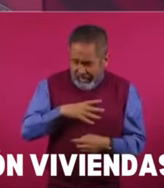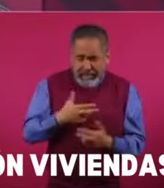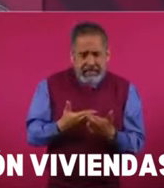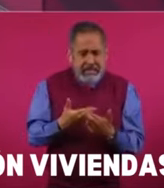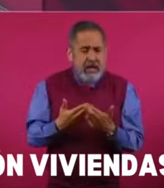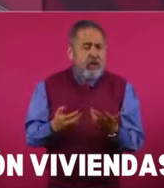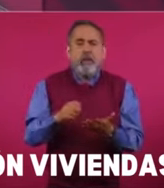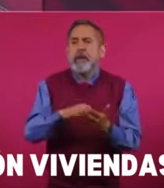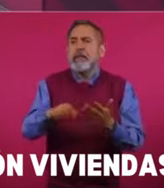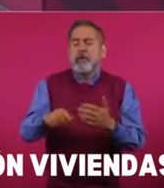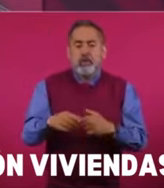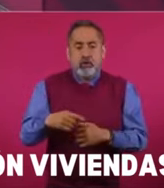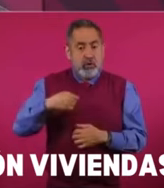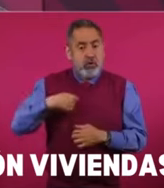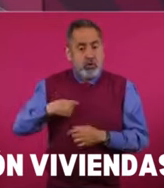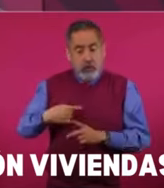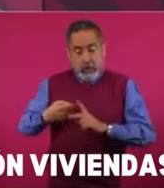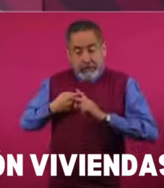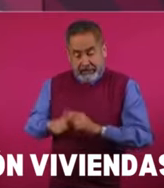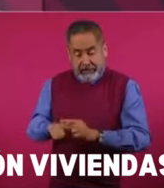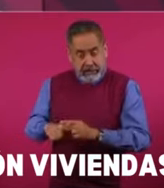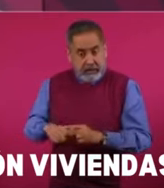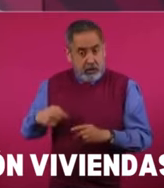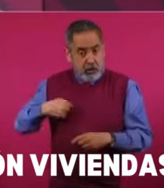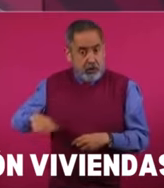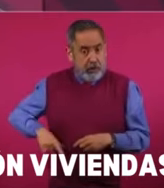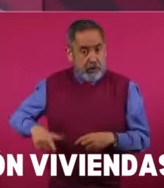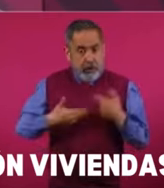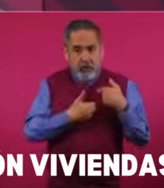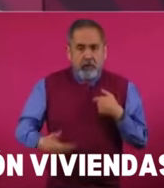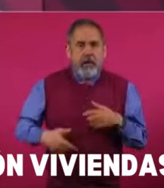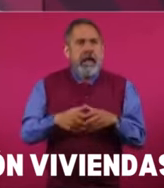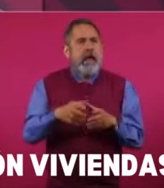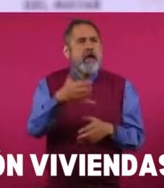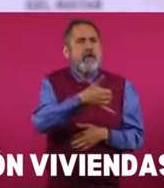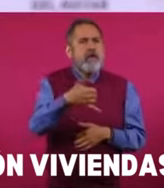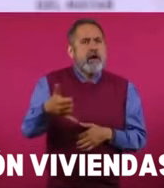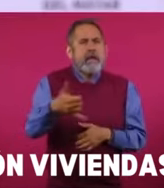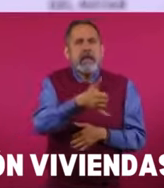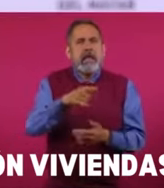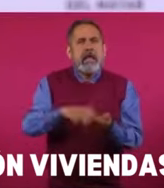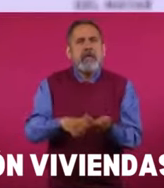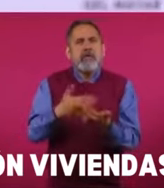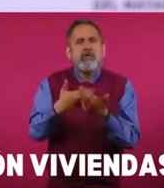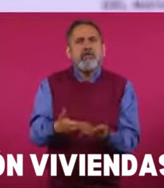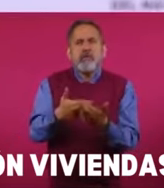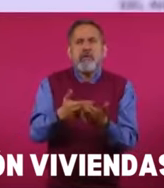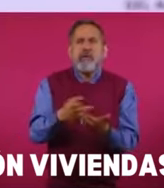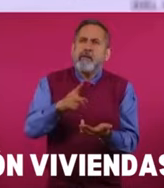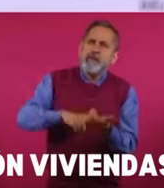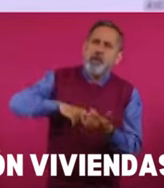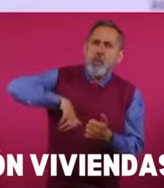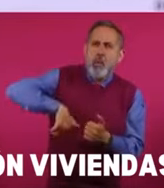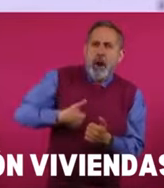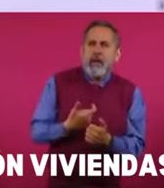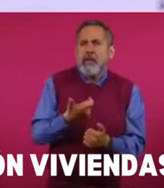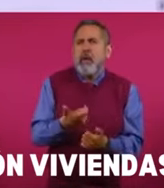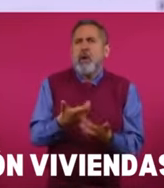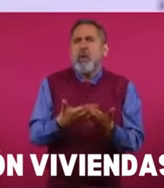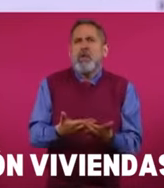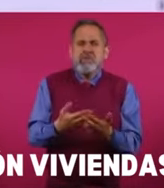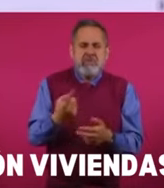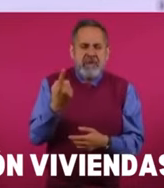Por ejemplo, cuando llegamos al gobierno, el Infonavit tenía un fondo, una reserva